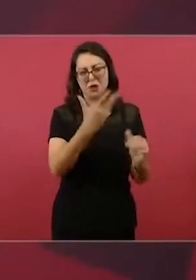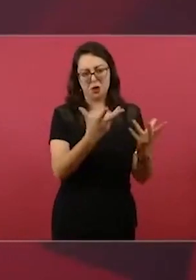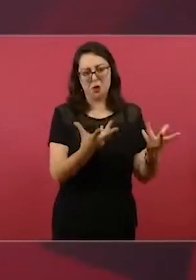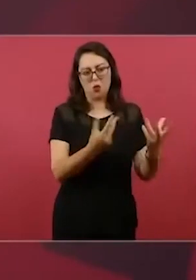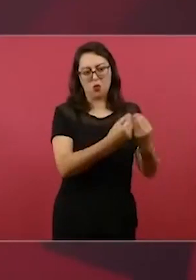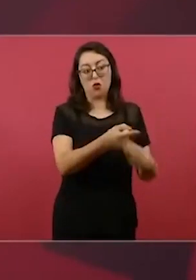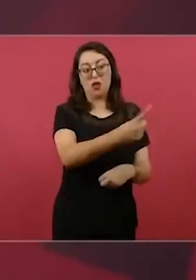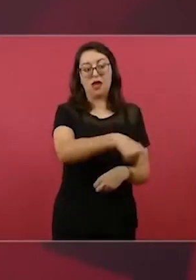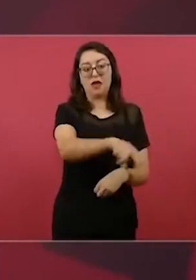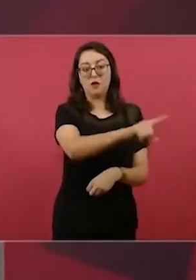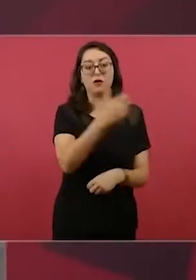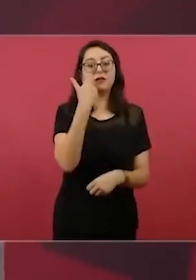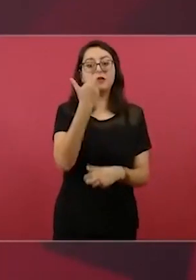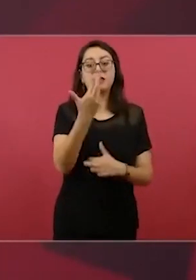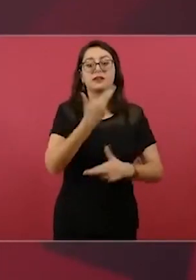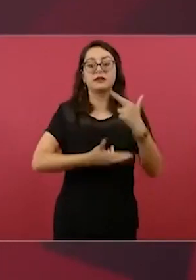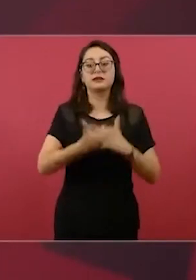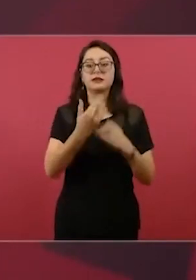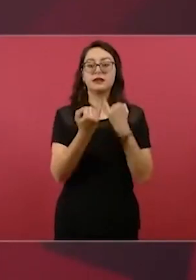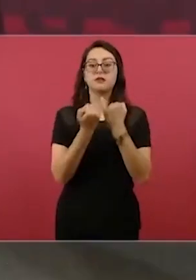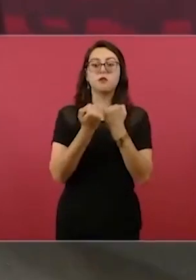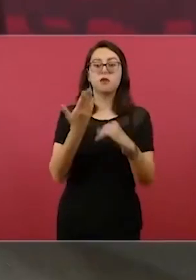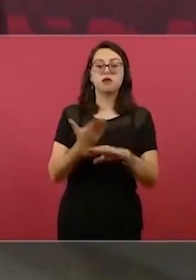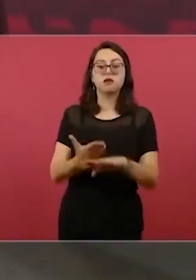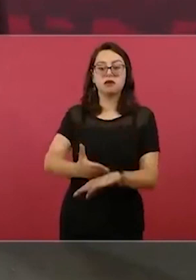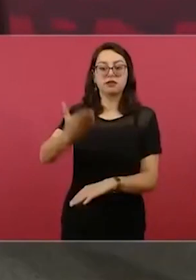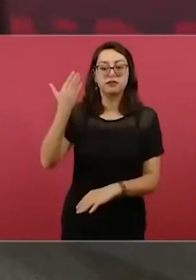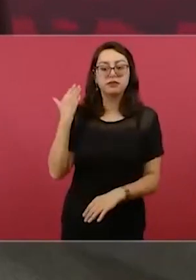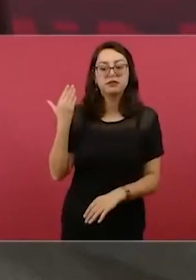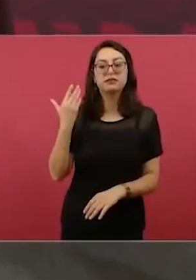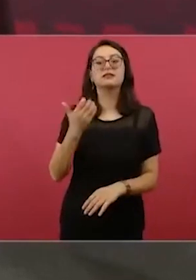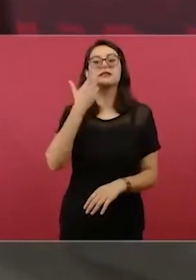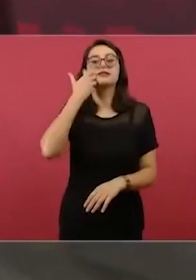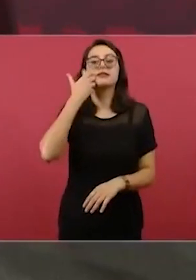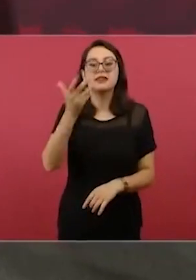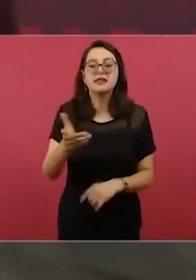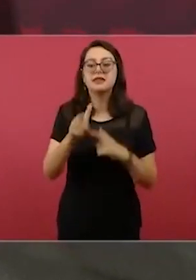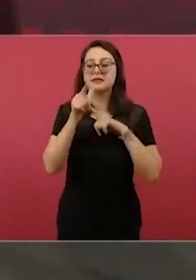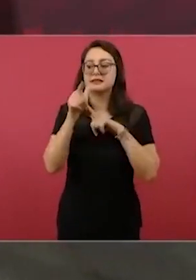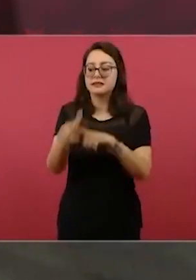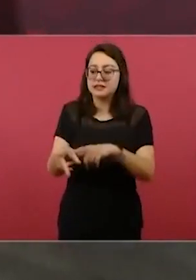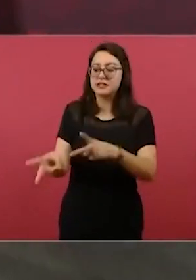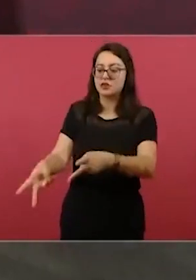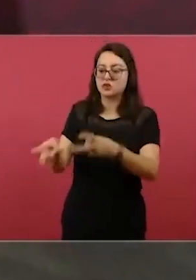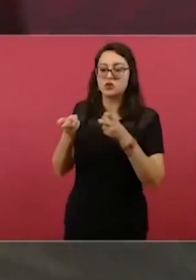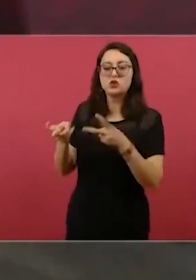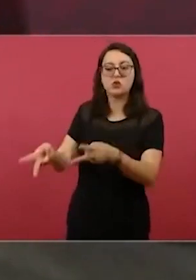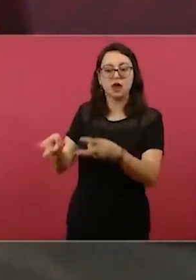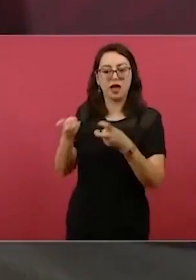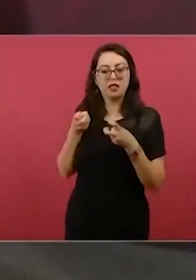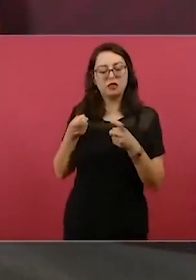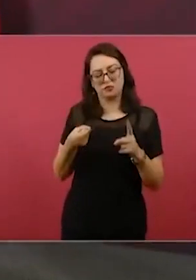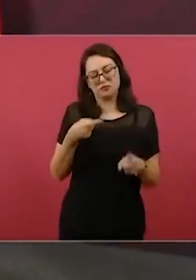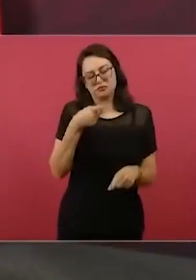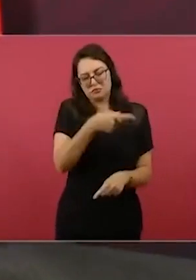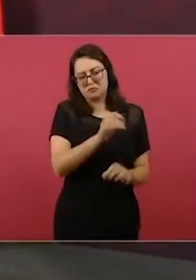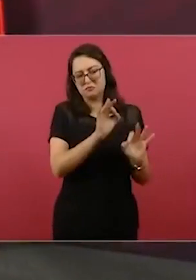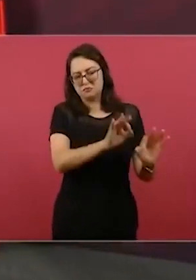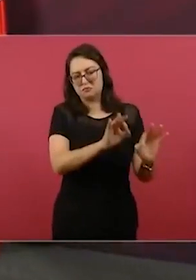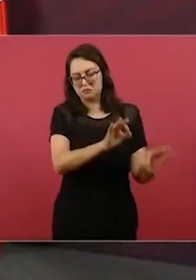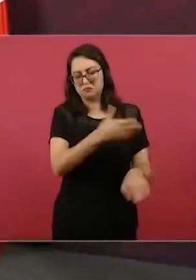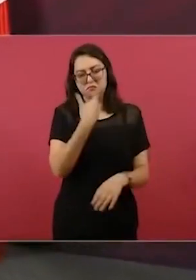pero que sin embargo cuando tuvo que decidir Cómo pensar